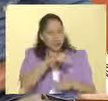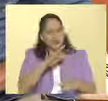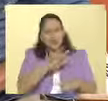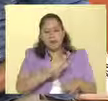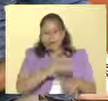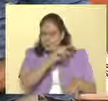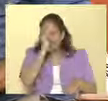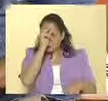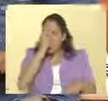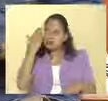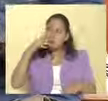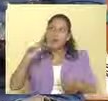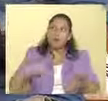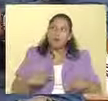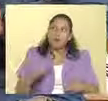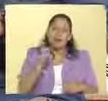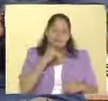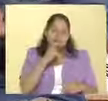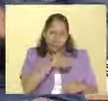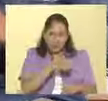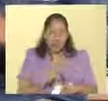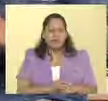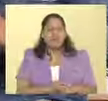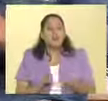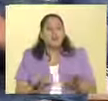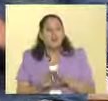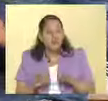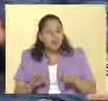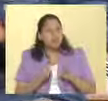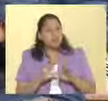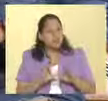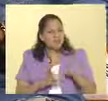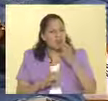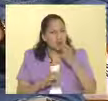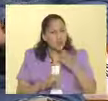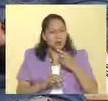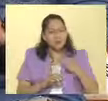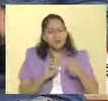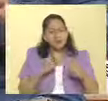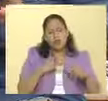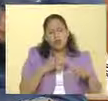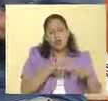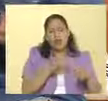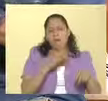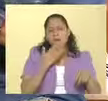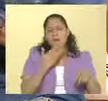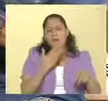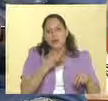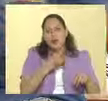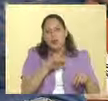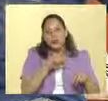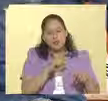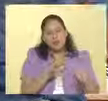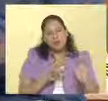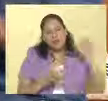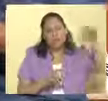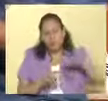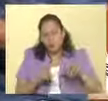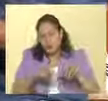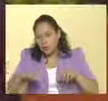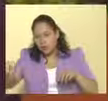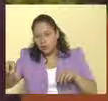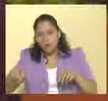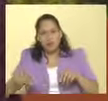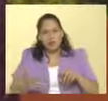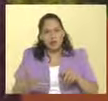que nosotros. Cuéntale que les des un premio. Entonces, de repente, si te dicen, ah, sí, sí, estoy bien, y uno salta el primer golpe y se van de